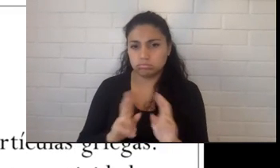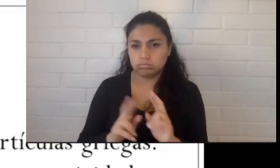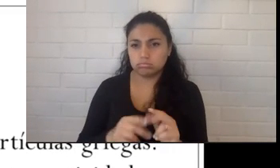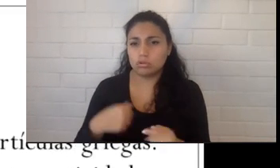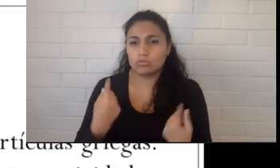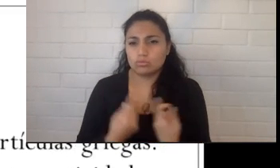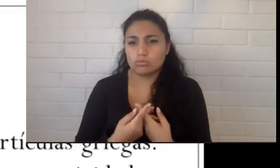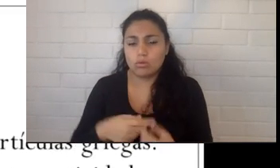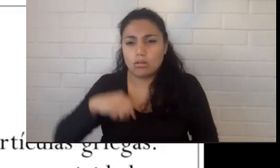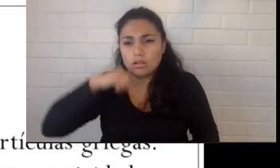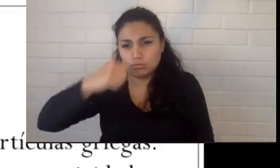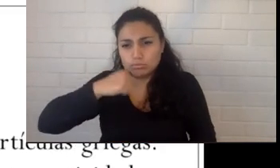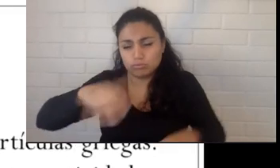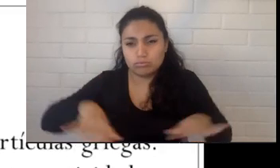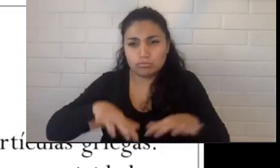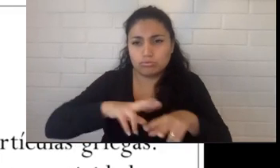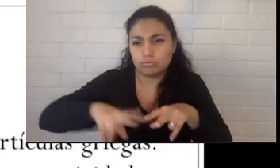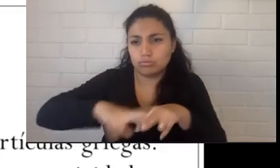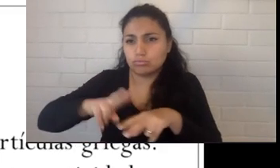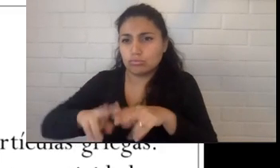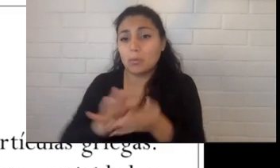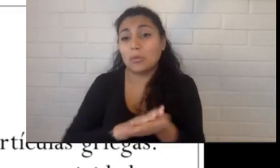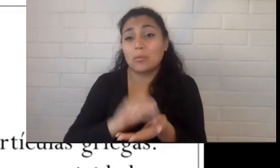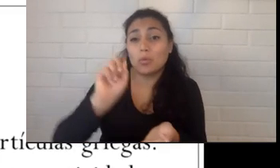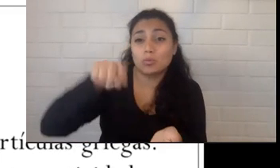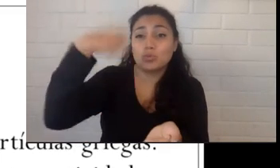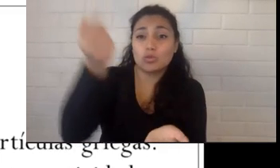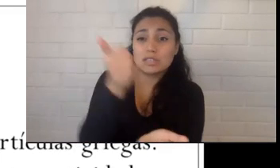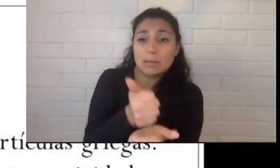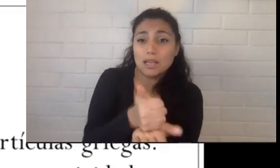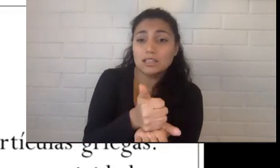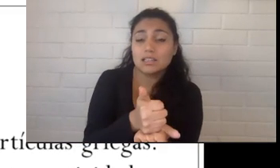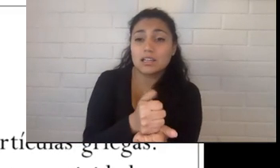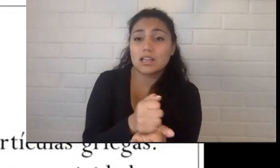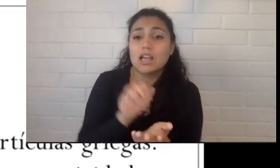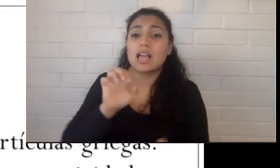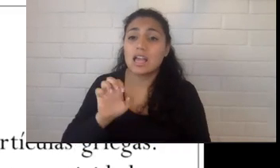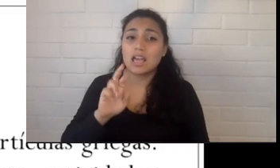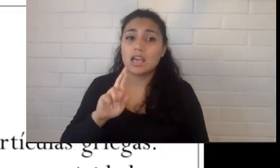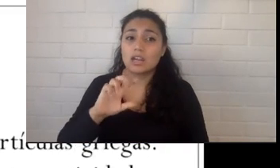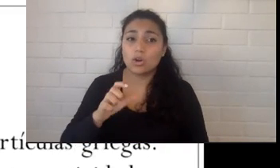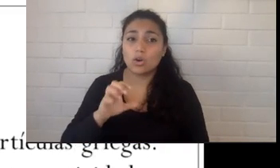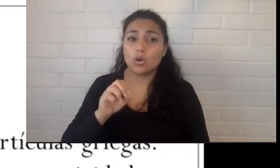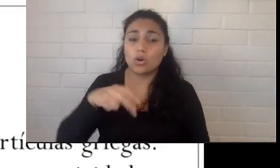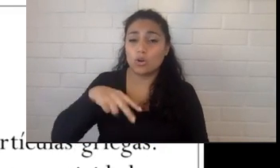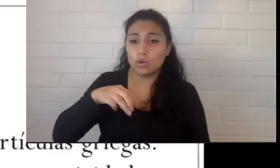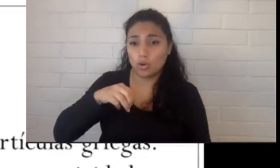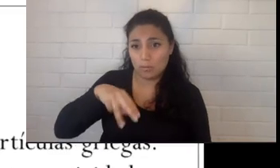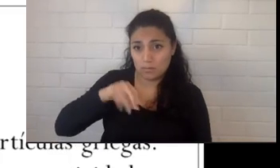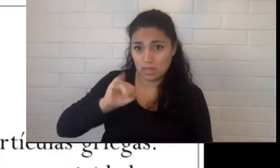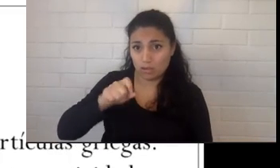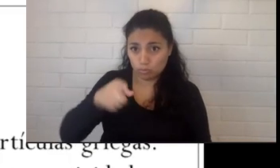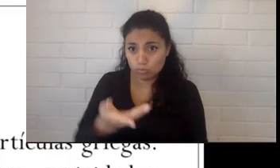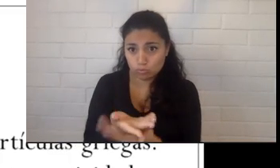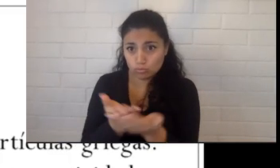nuestro quehacer, además, porque incluso ustedes, el próximo semestre, van a tener la asignatura de ergonomía, que es conducente, que esta